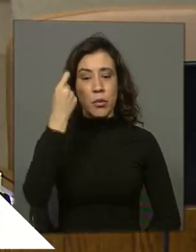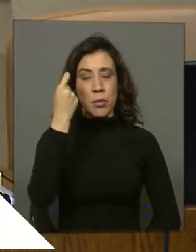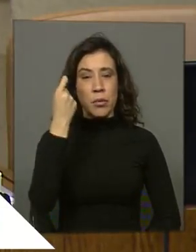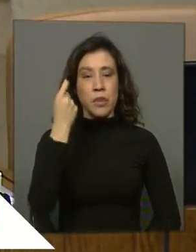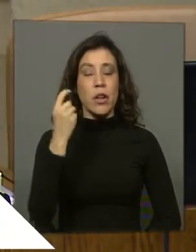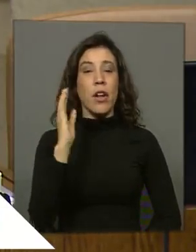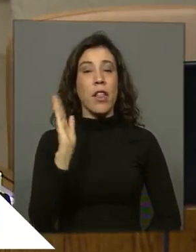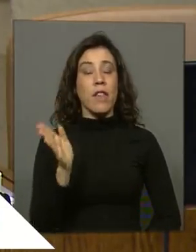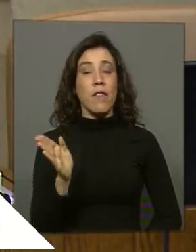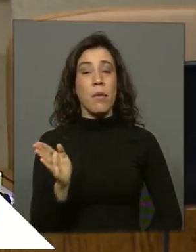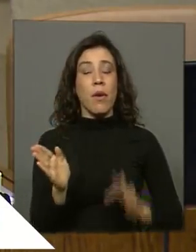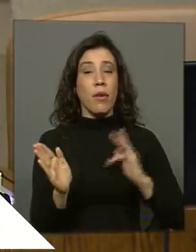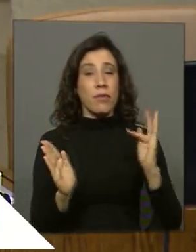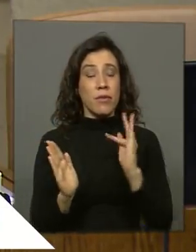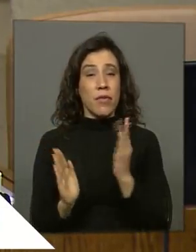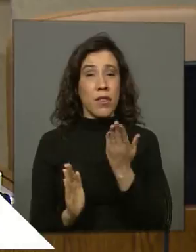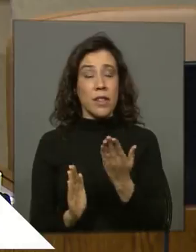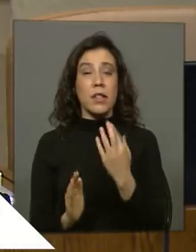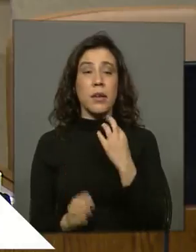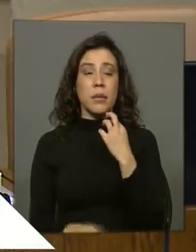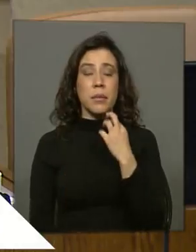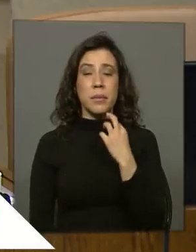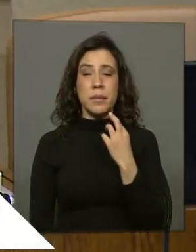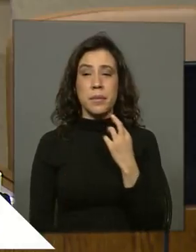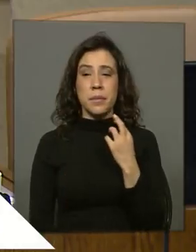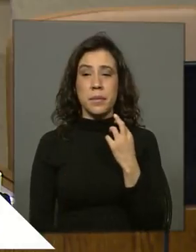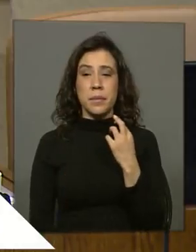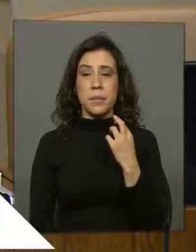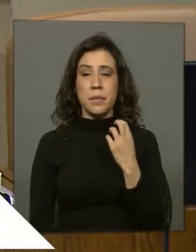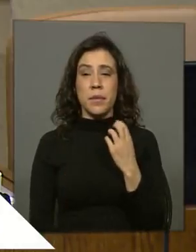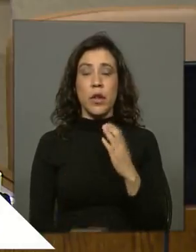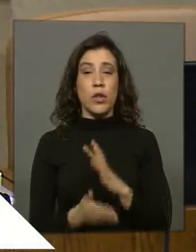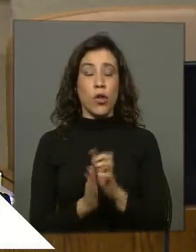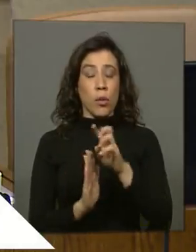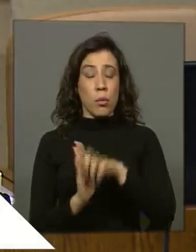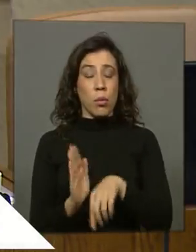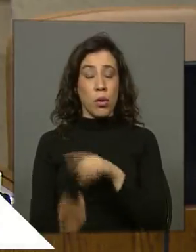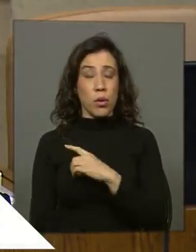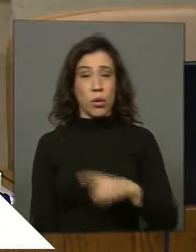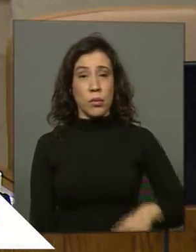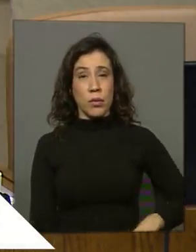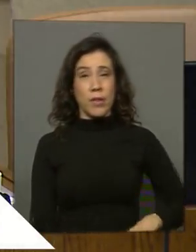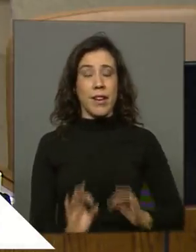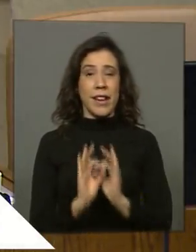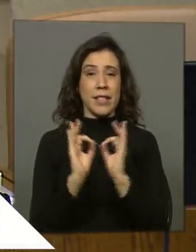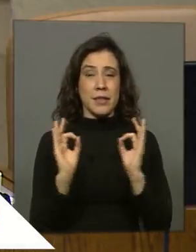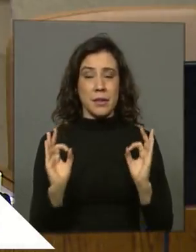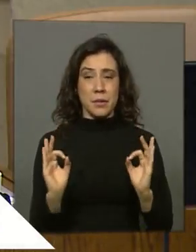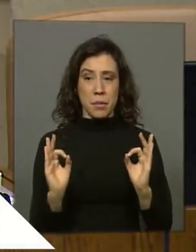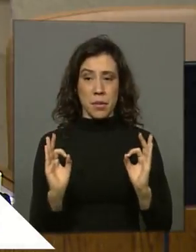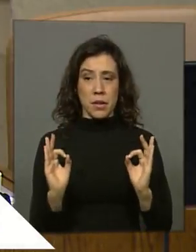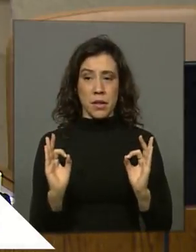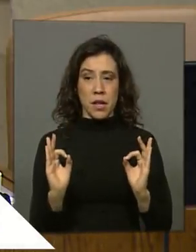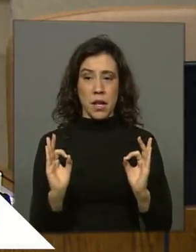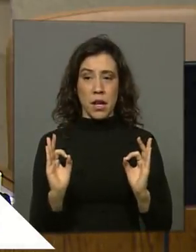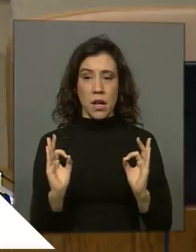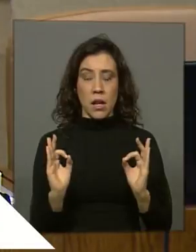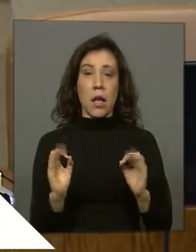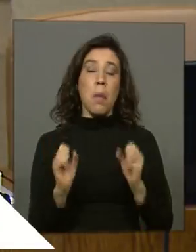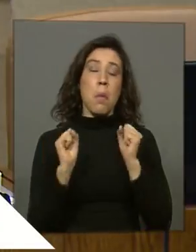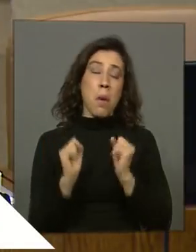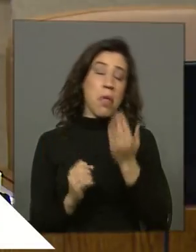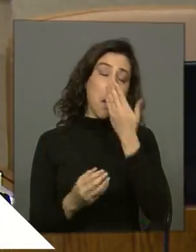saludar ellos sin perjuicio de que toda moción parlamentaria en especial es susceptible de